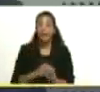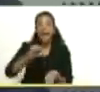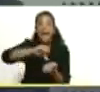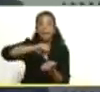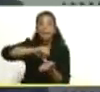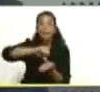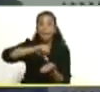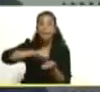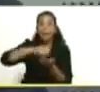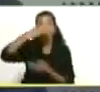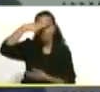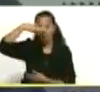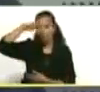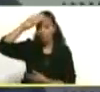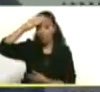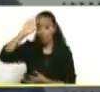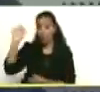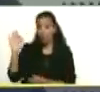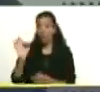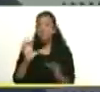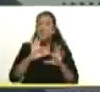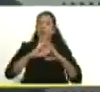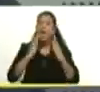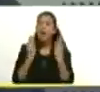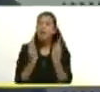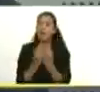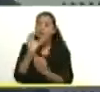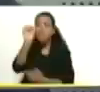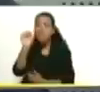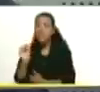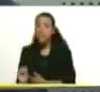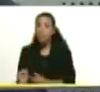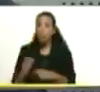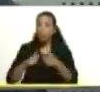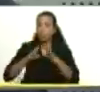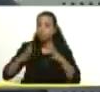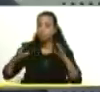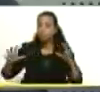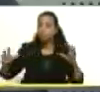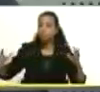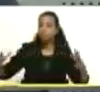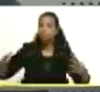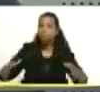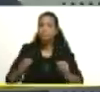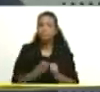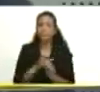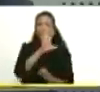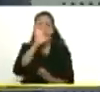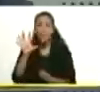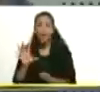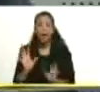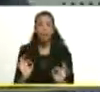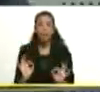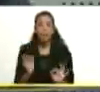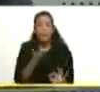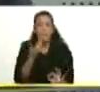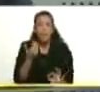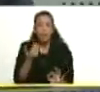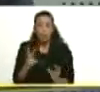capital de la familia del sur global, no podía ser